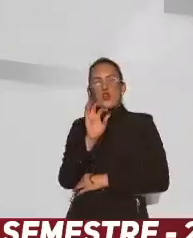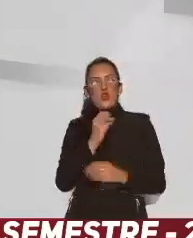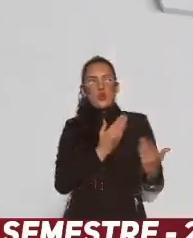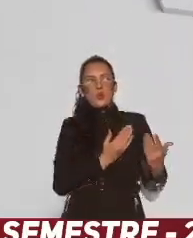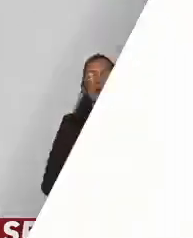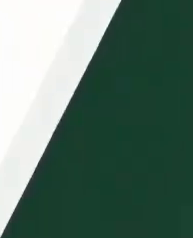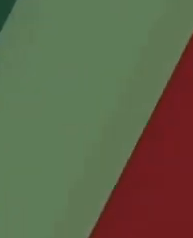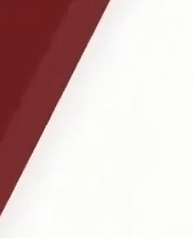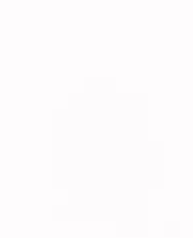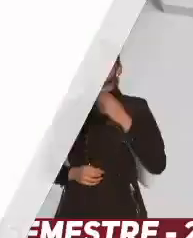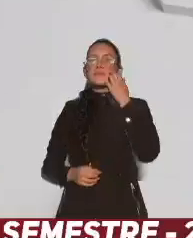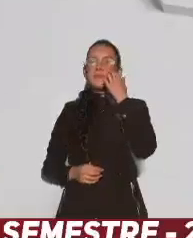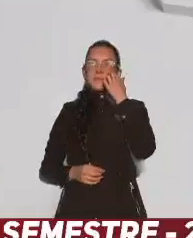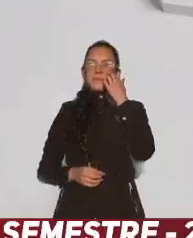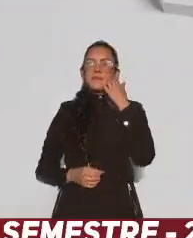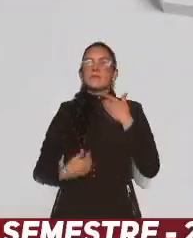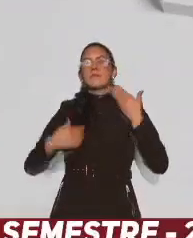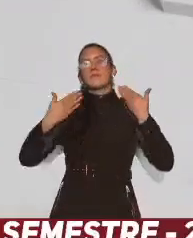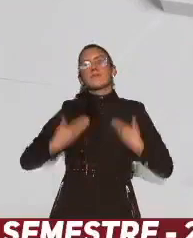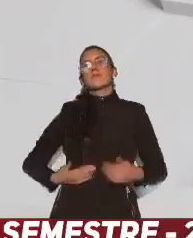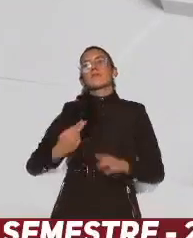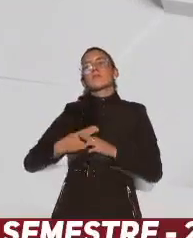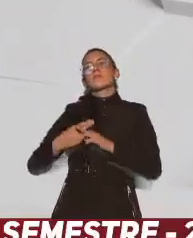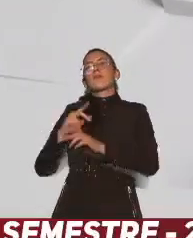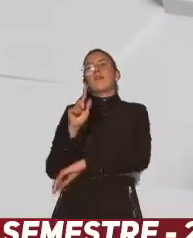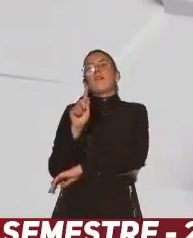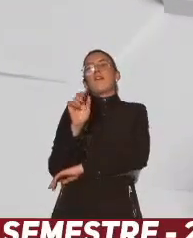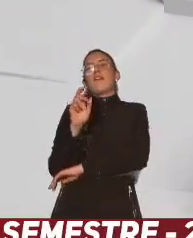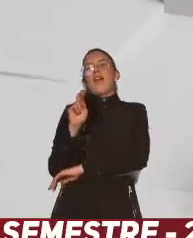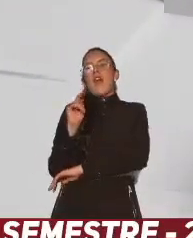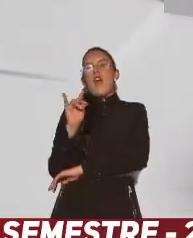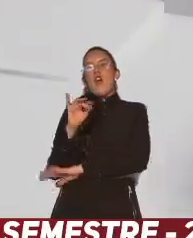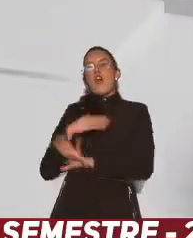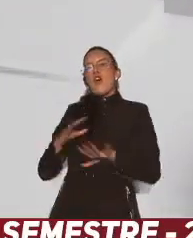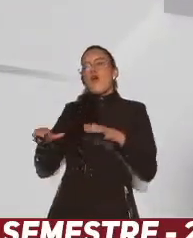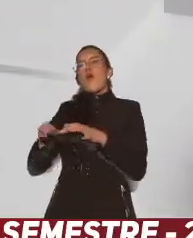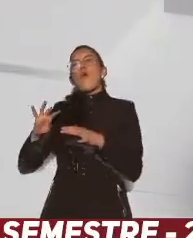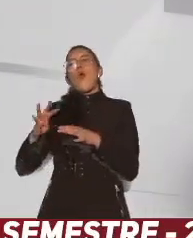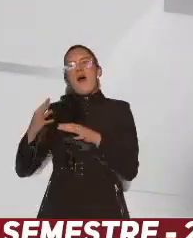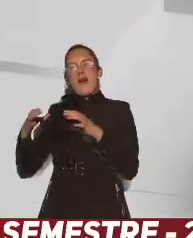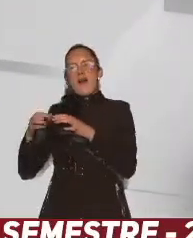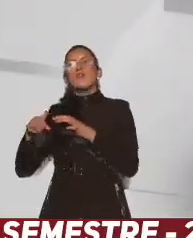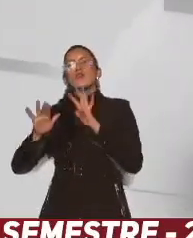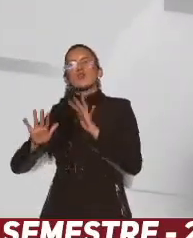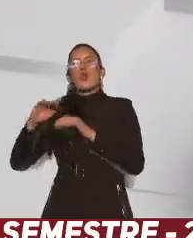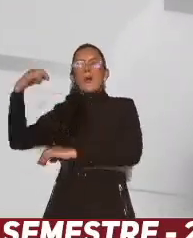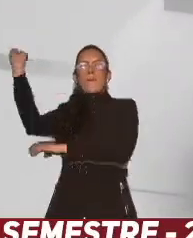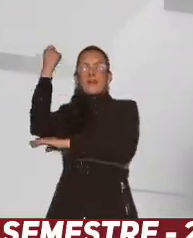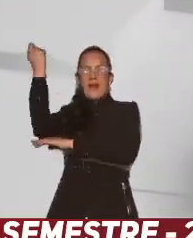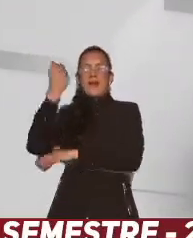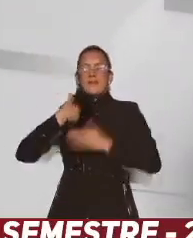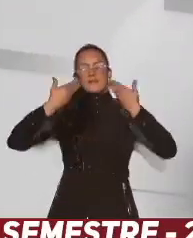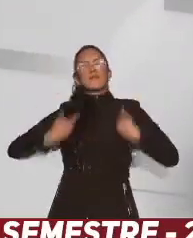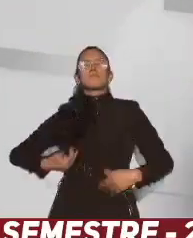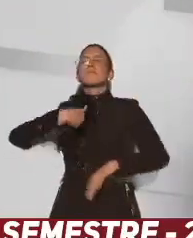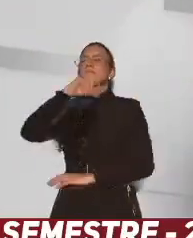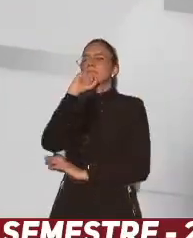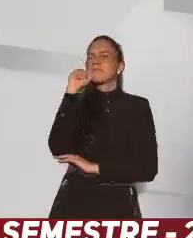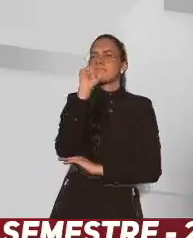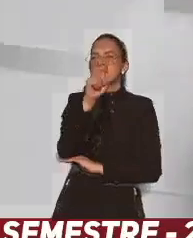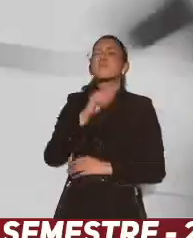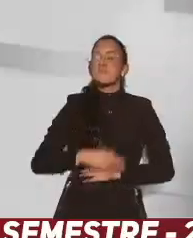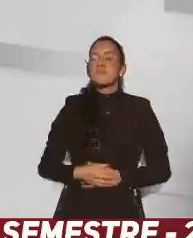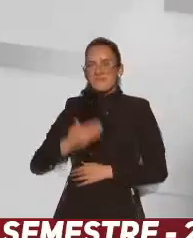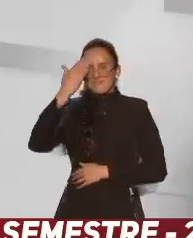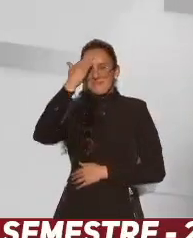Soy el soldado profesional Fernando Ávila, de la cuarta división en el departamento del Meta, y quiero saber cuáles son los beneficios que tiene para mí el